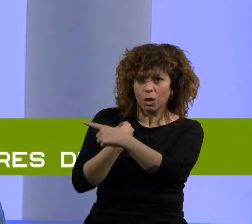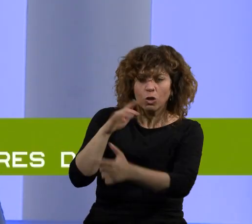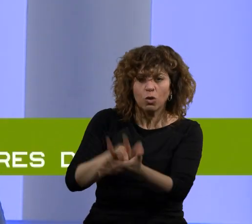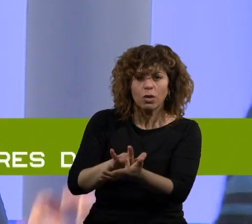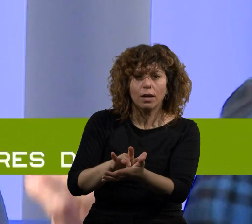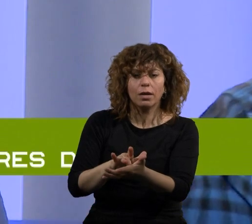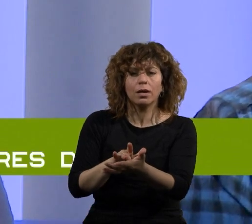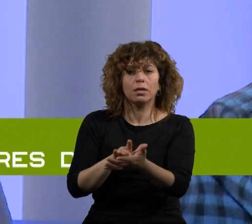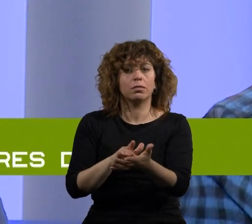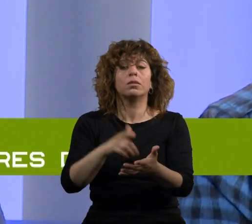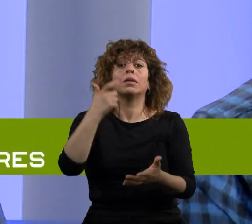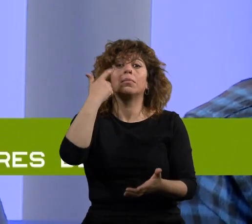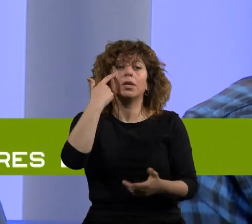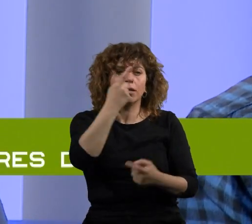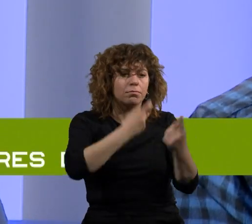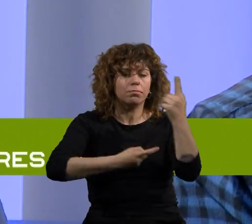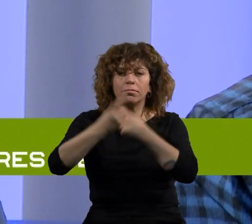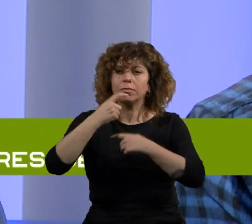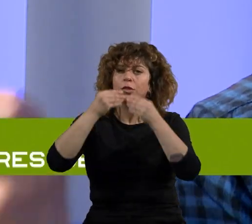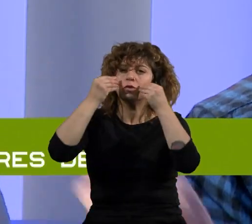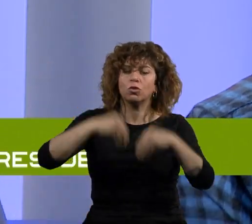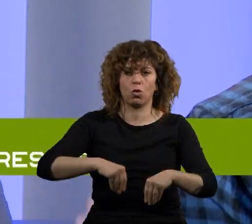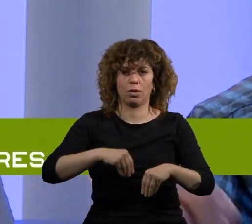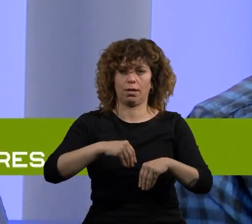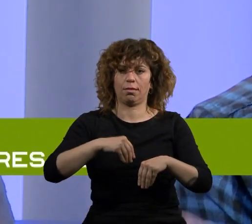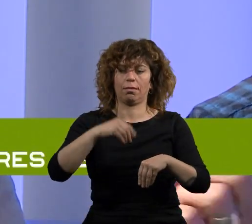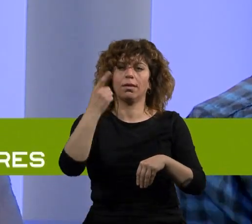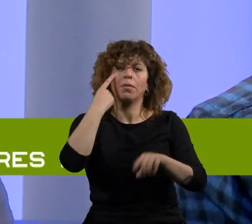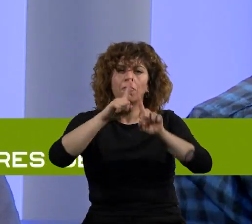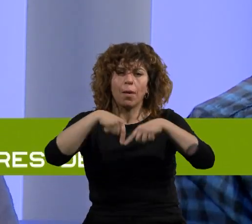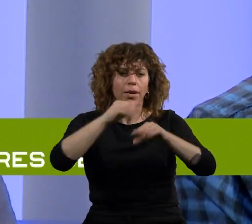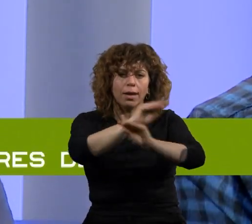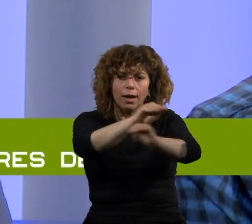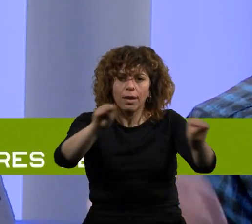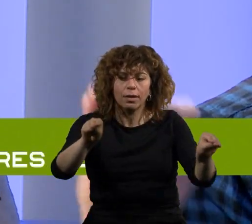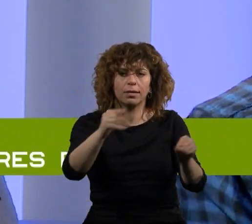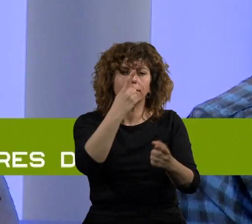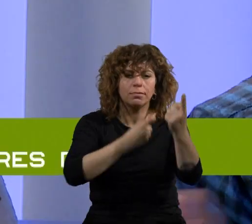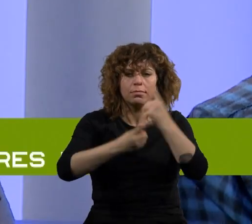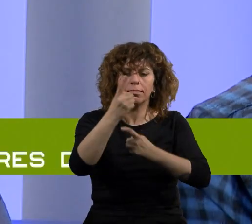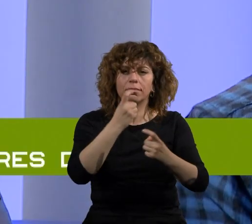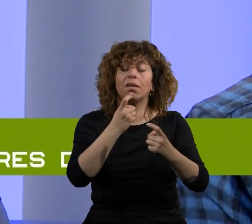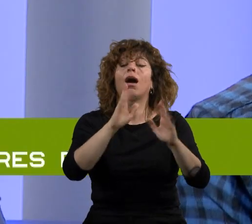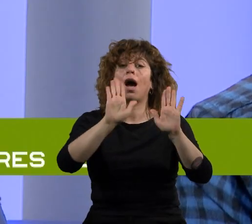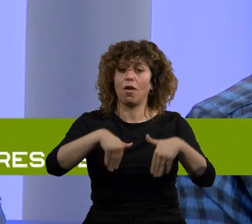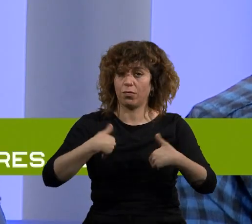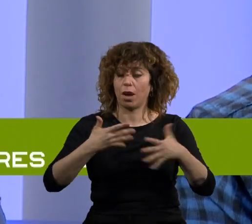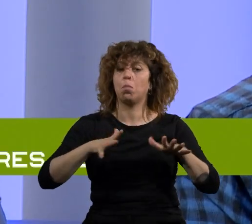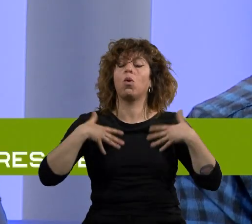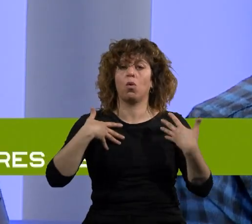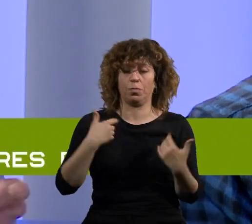dije, mirad vuestras historias, mirad las historias de vuestras familias y a lo mejor os lleváis muchas